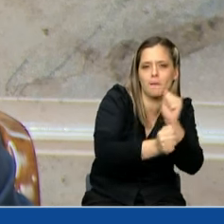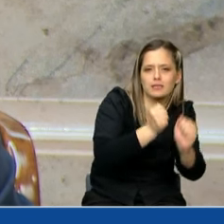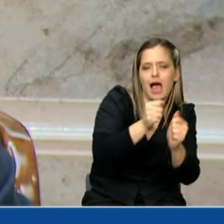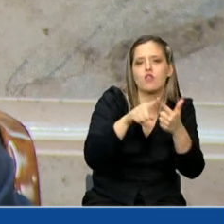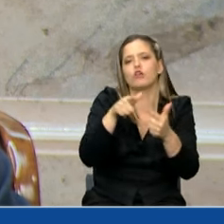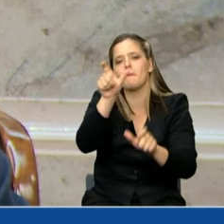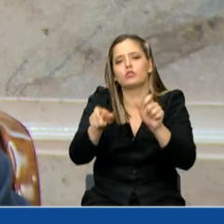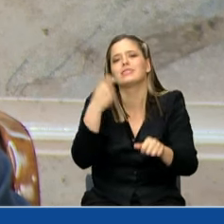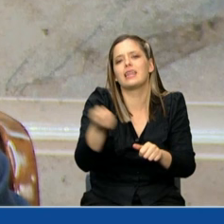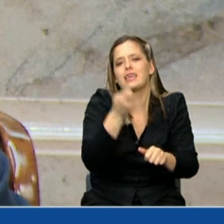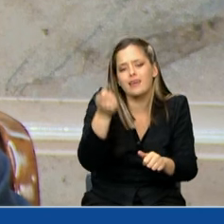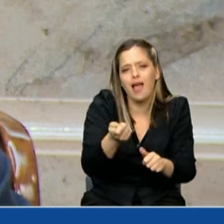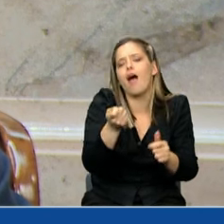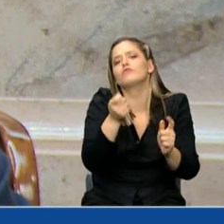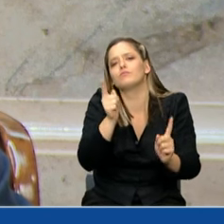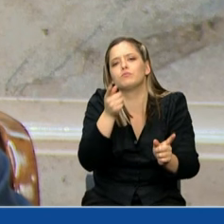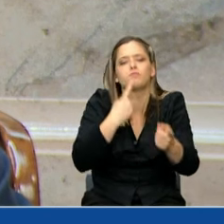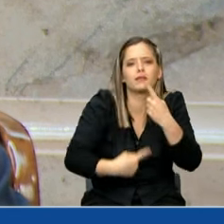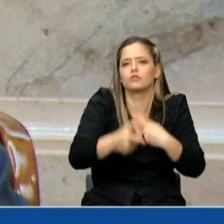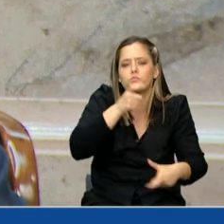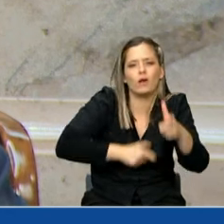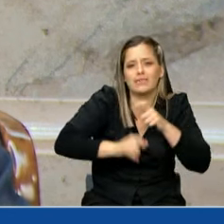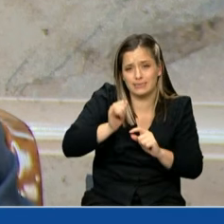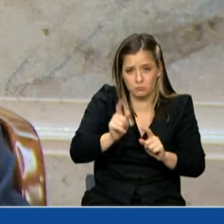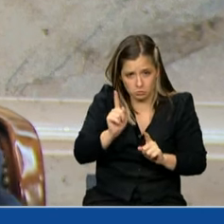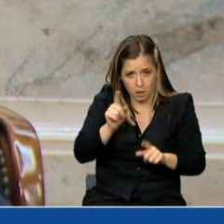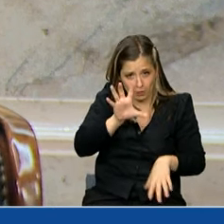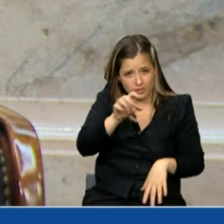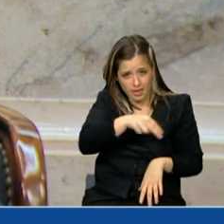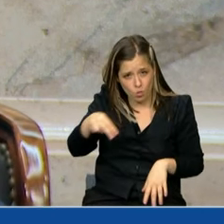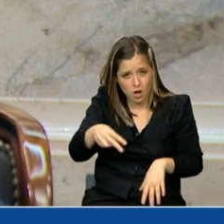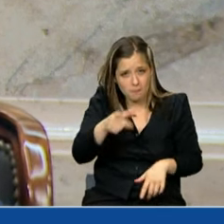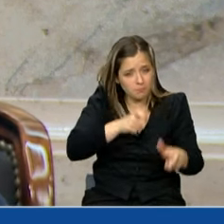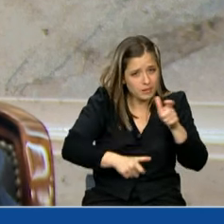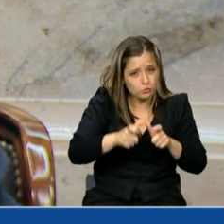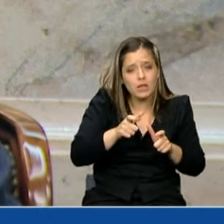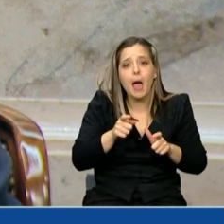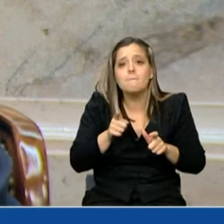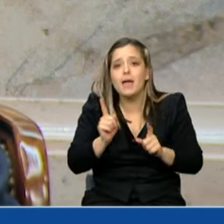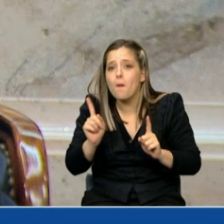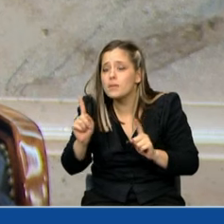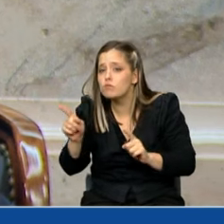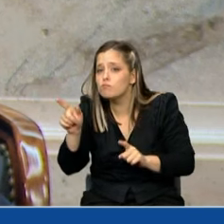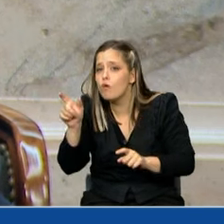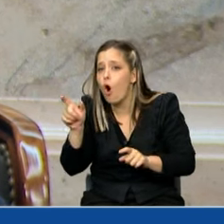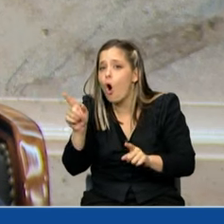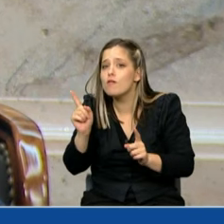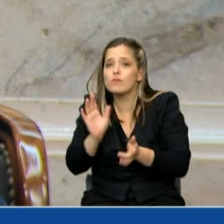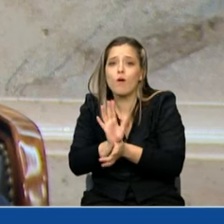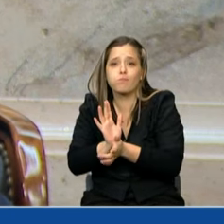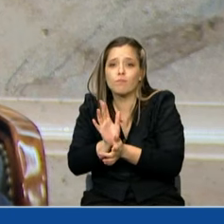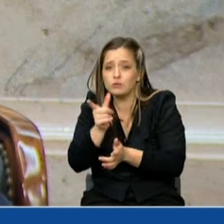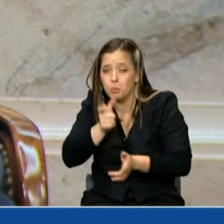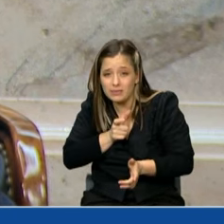la provincia de naquén política en la provincia de naen Pero bueno eso no pasó Lamentablemente eso no sucedió no tuvimos